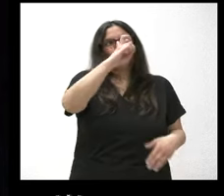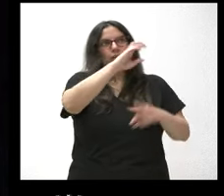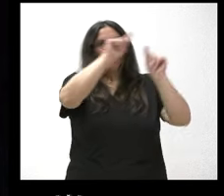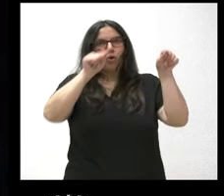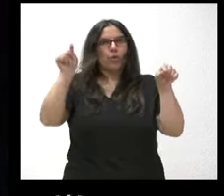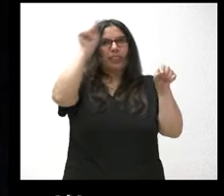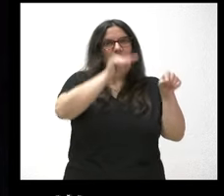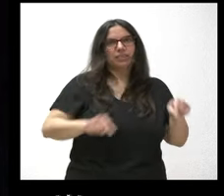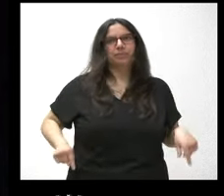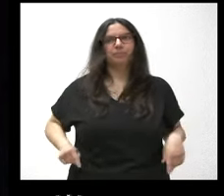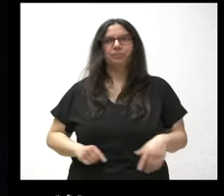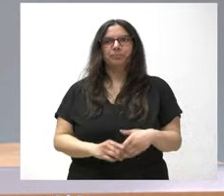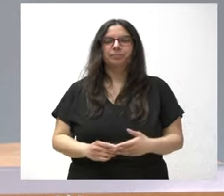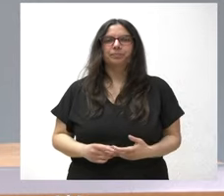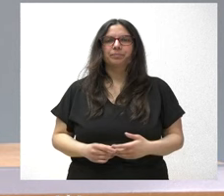autónoma?